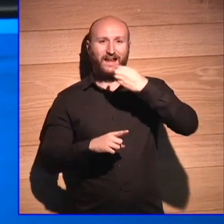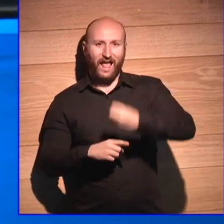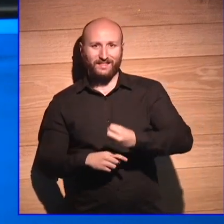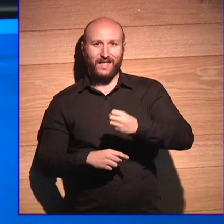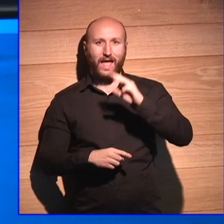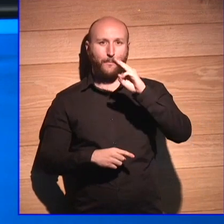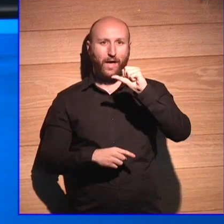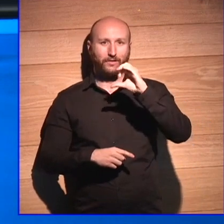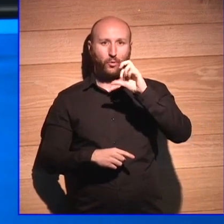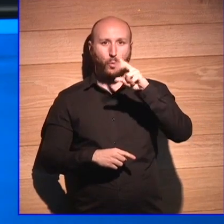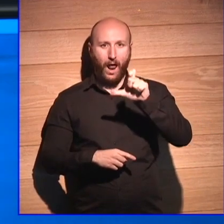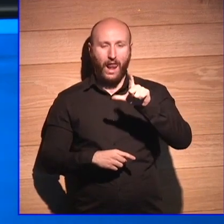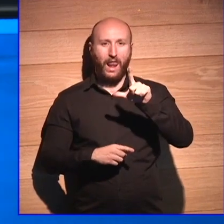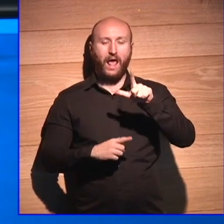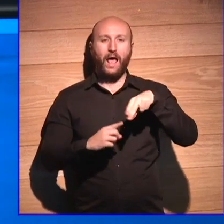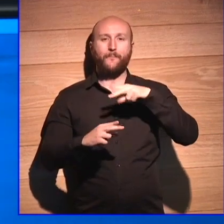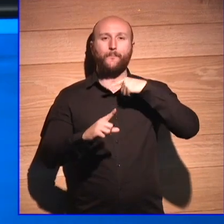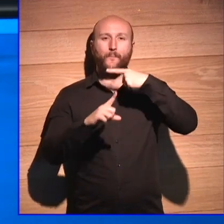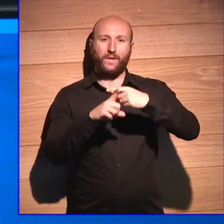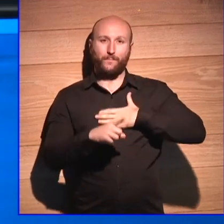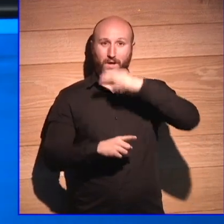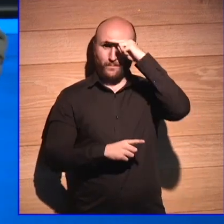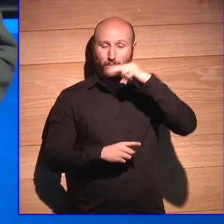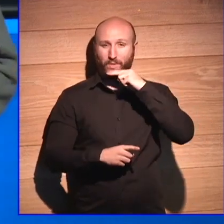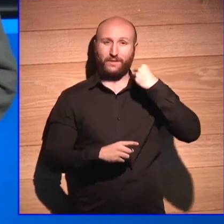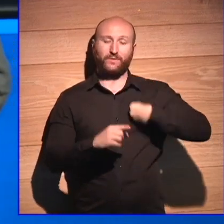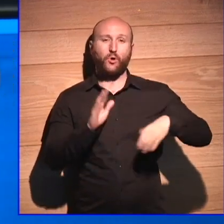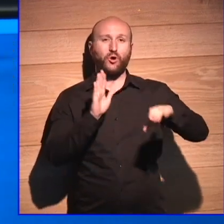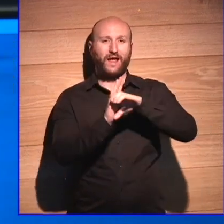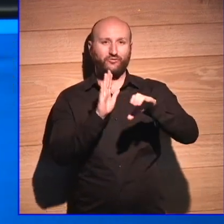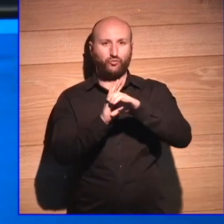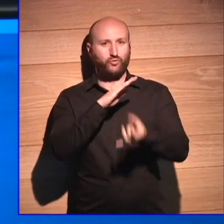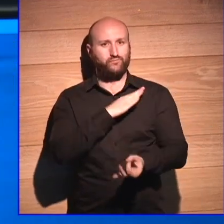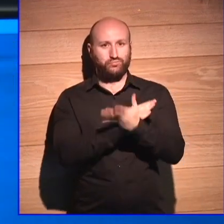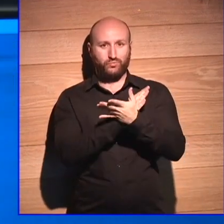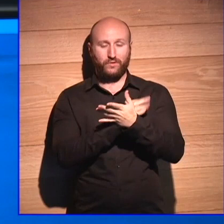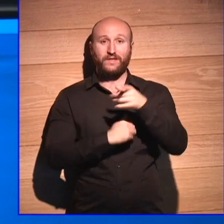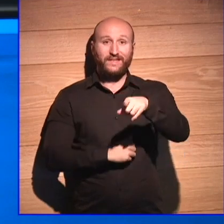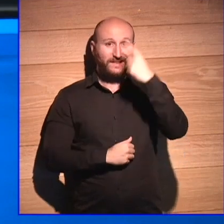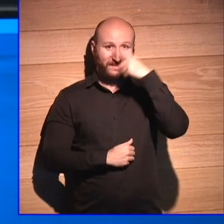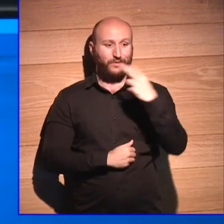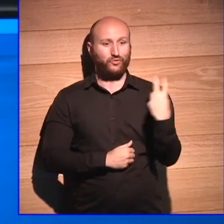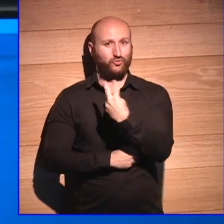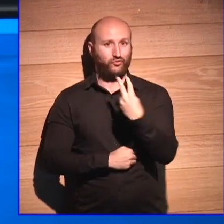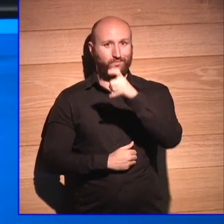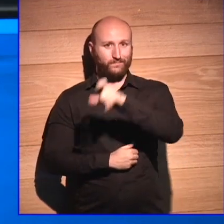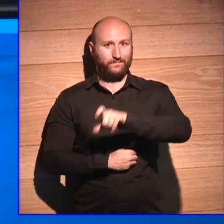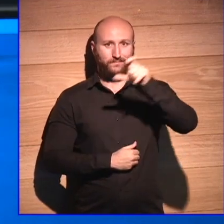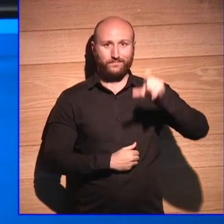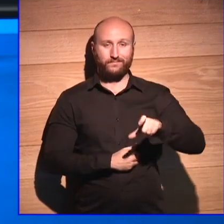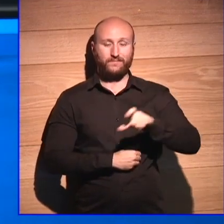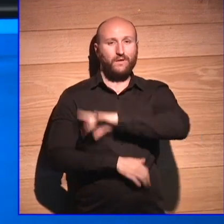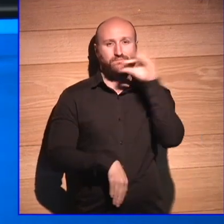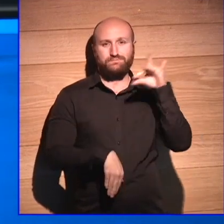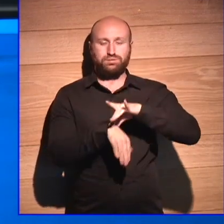Maragall, y de mi padre, que era uno de los padres de la Constitución, de Jordi Solé Tura, que, como sabéis, ambos tuvieron la enfermedad